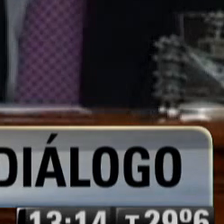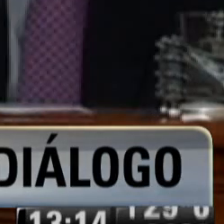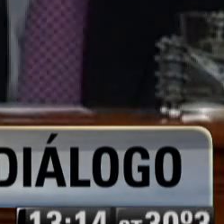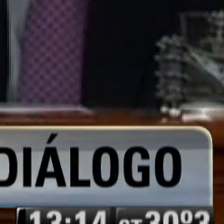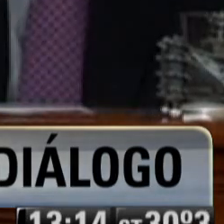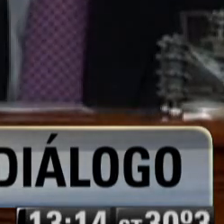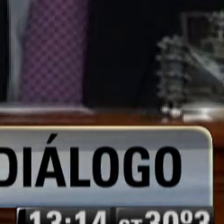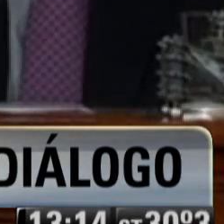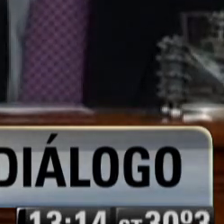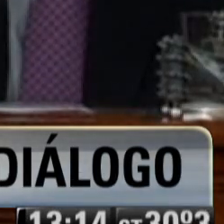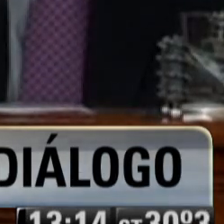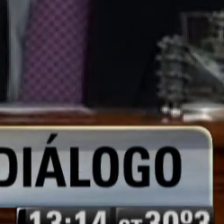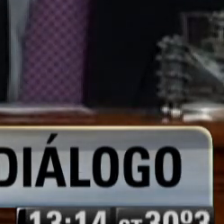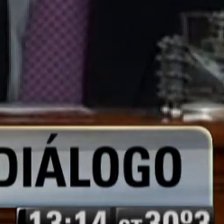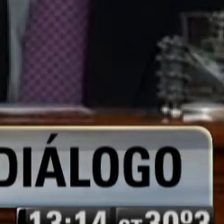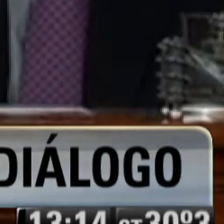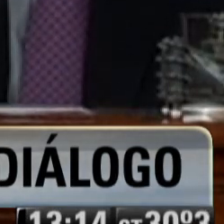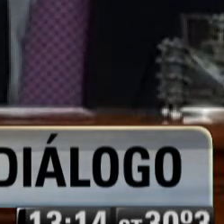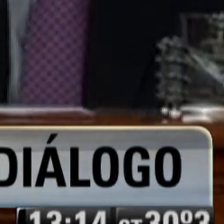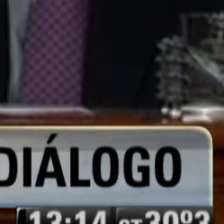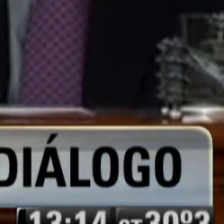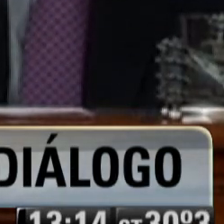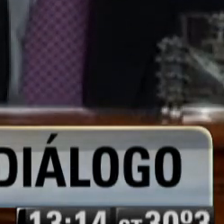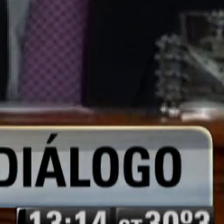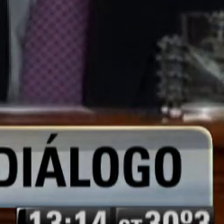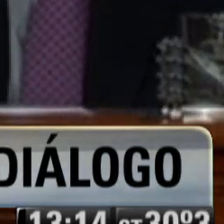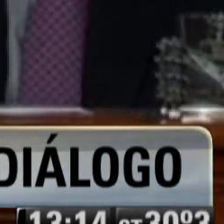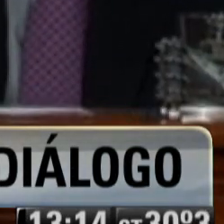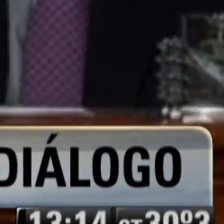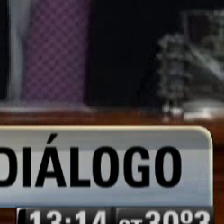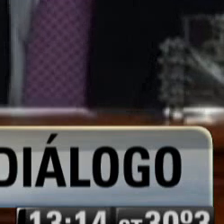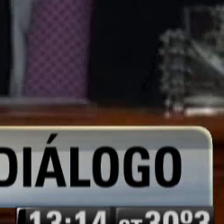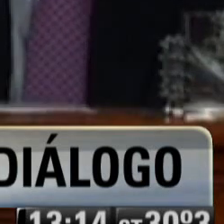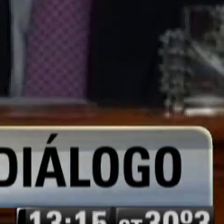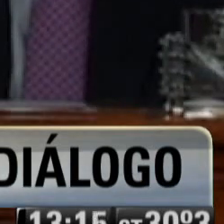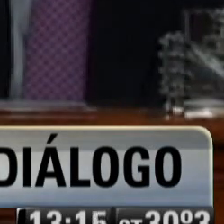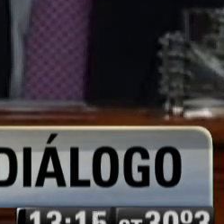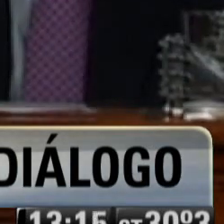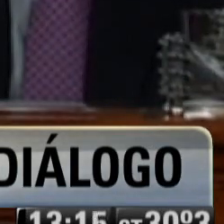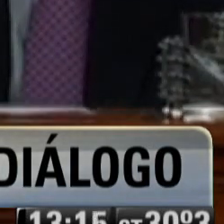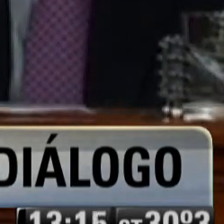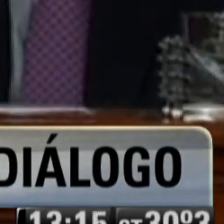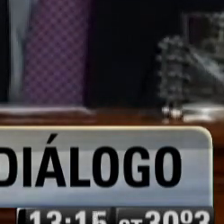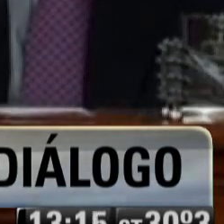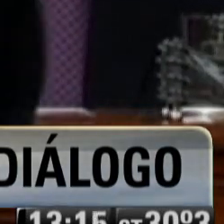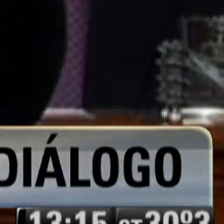future in Cuba and after years in Prison We are overjoyed that Allan gross